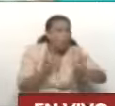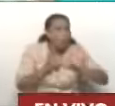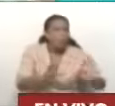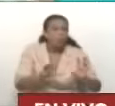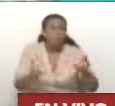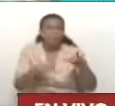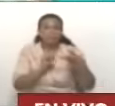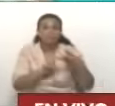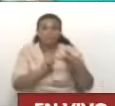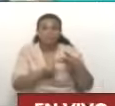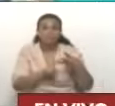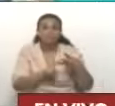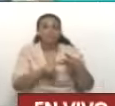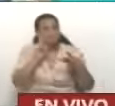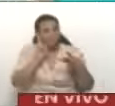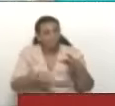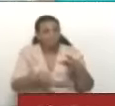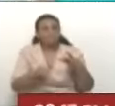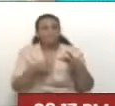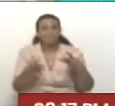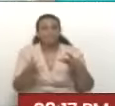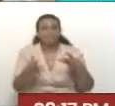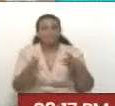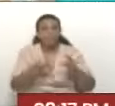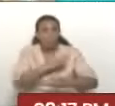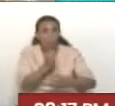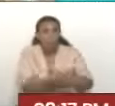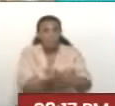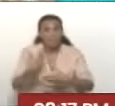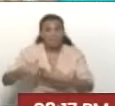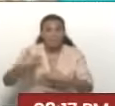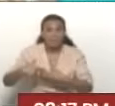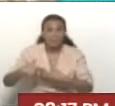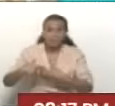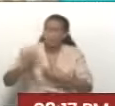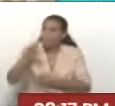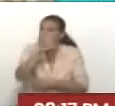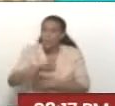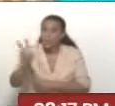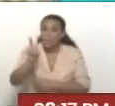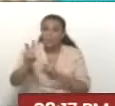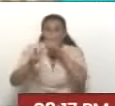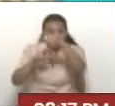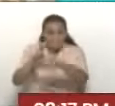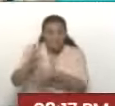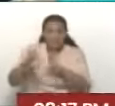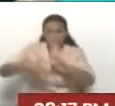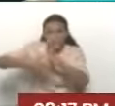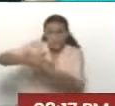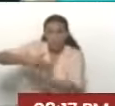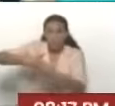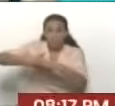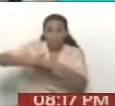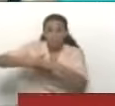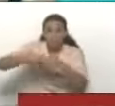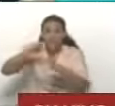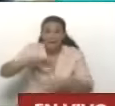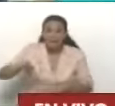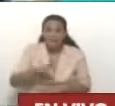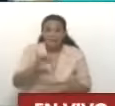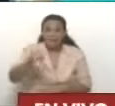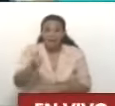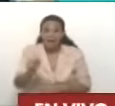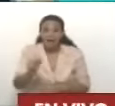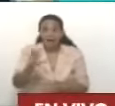tercer lugar, bueno, estamos en una de las potencias petroleras del país y del mundo, la faja petrolífera